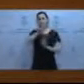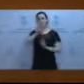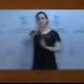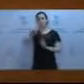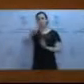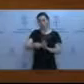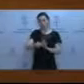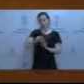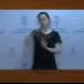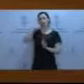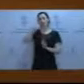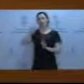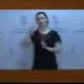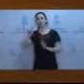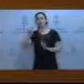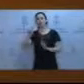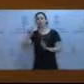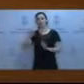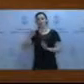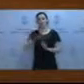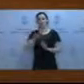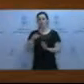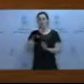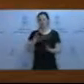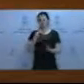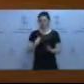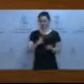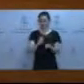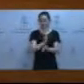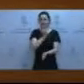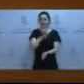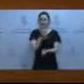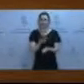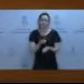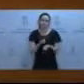15.201.643,51 euros. Este aumento de los créditos